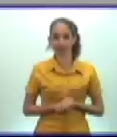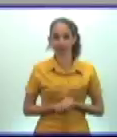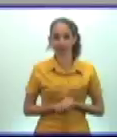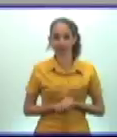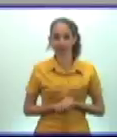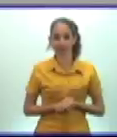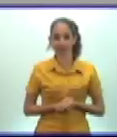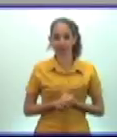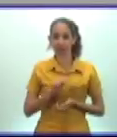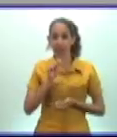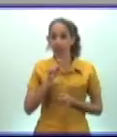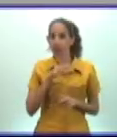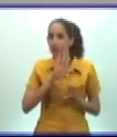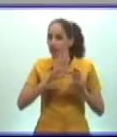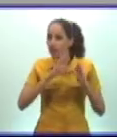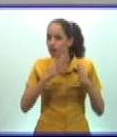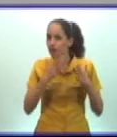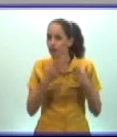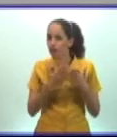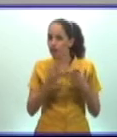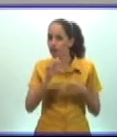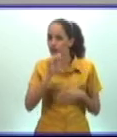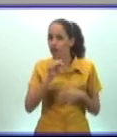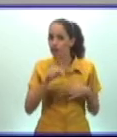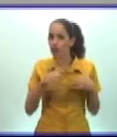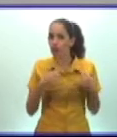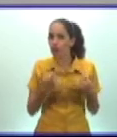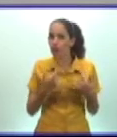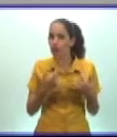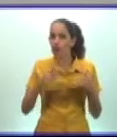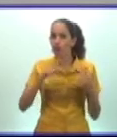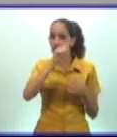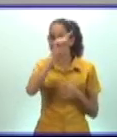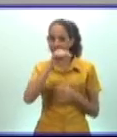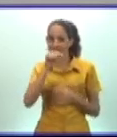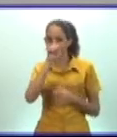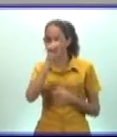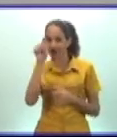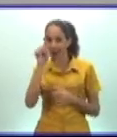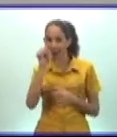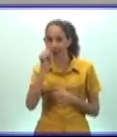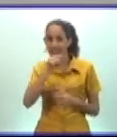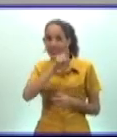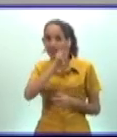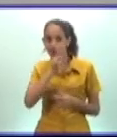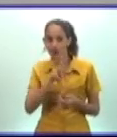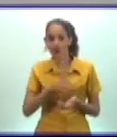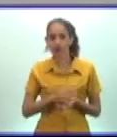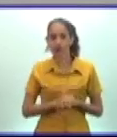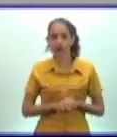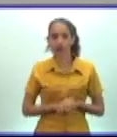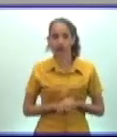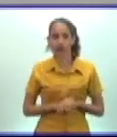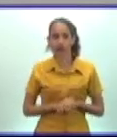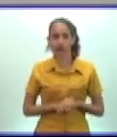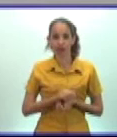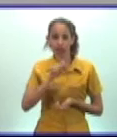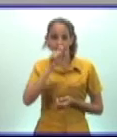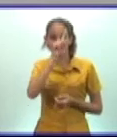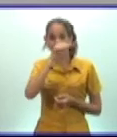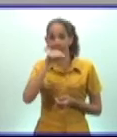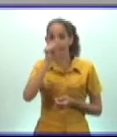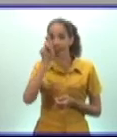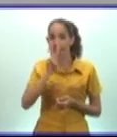x por la raíz de 2. G en raíz de 2 es